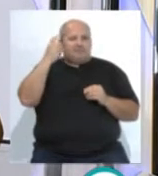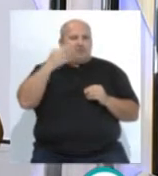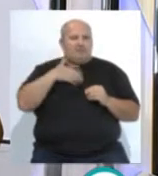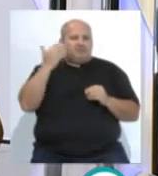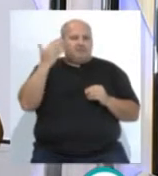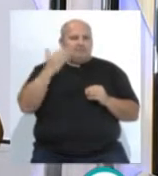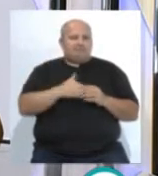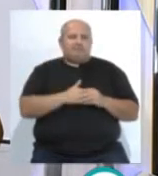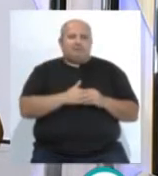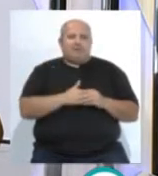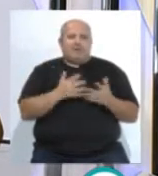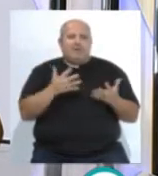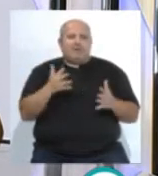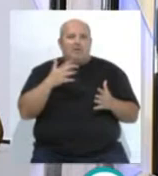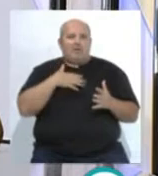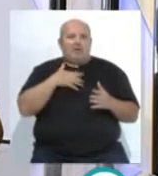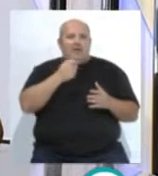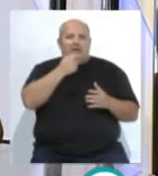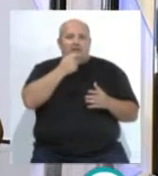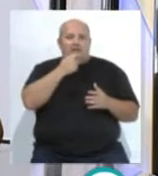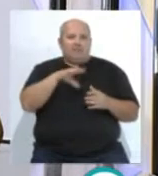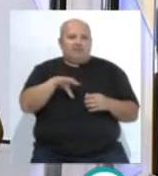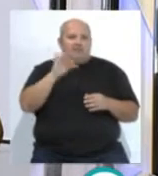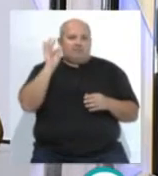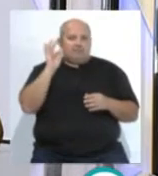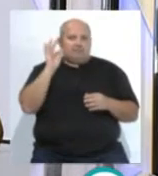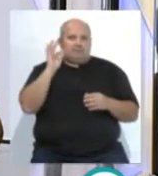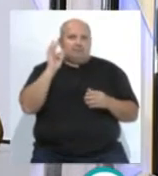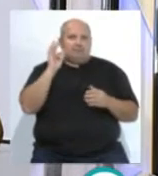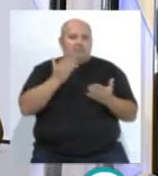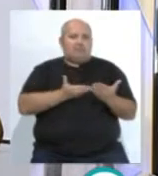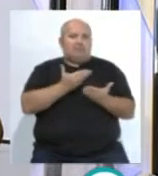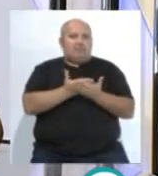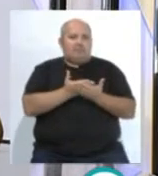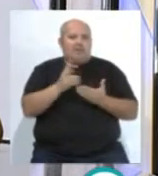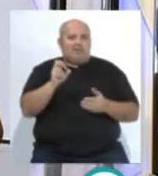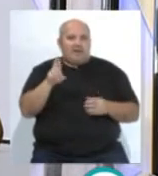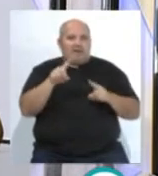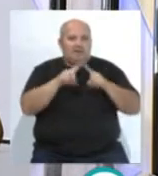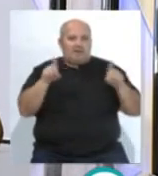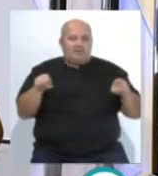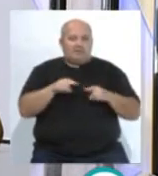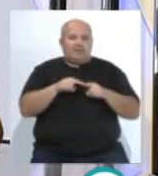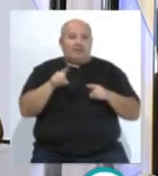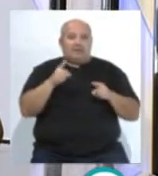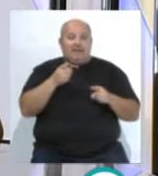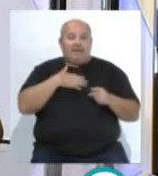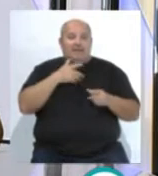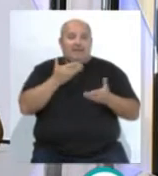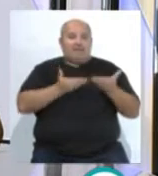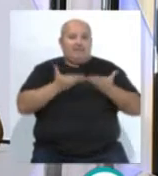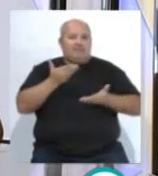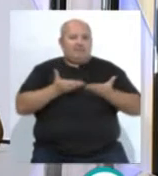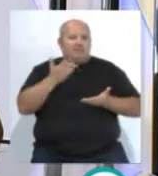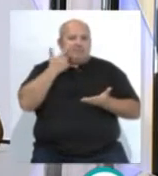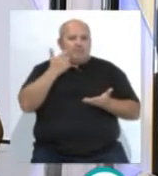todo, cuando ha tomado el árbitro una decisión y ha ido a solicitar al VAR. Aquella decisión la ha cambiado